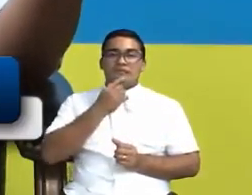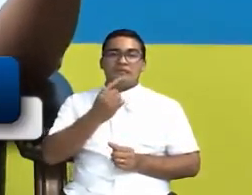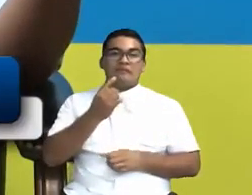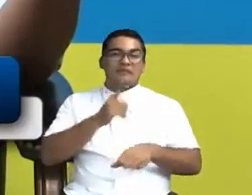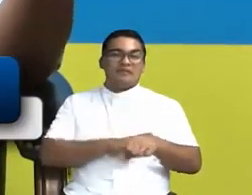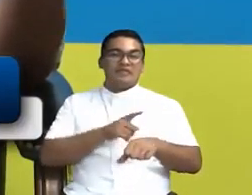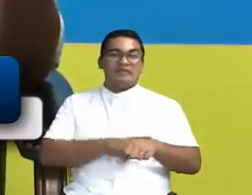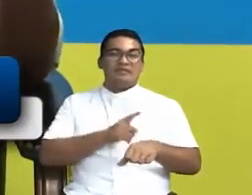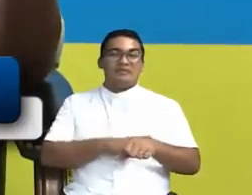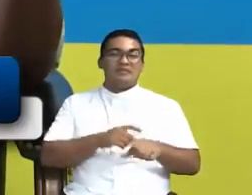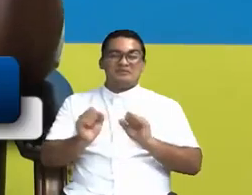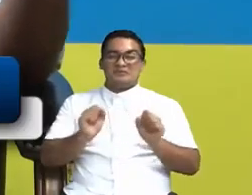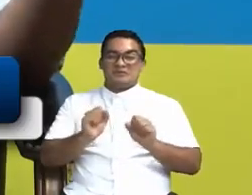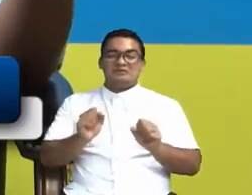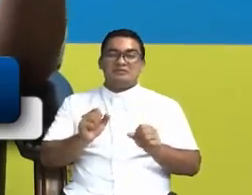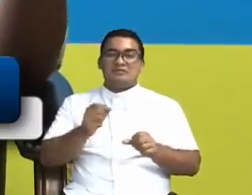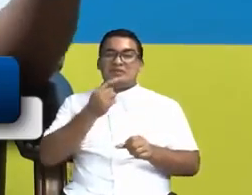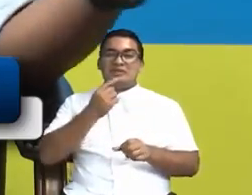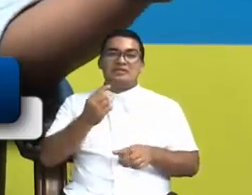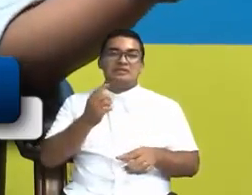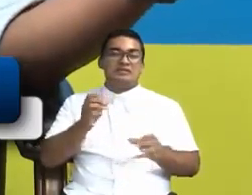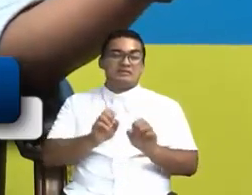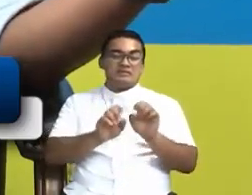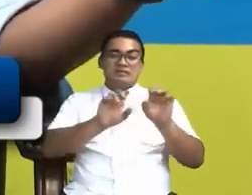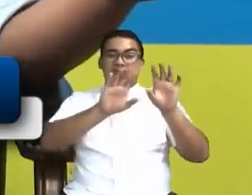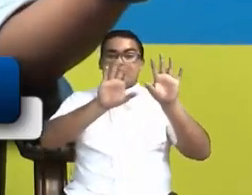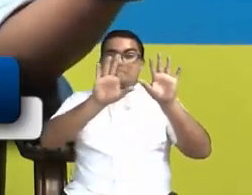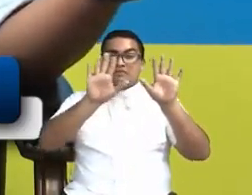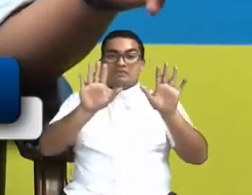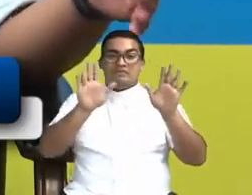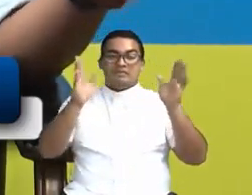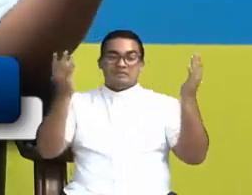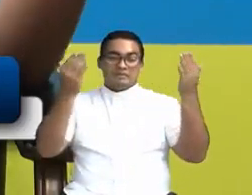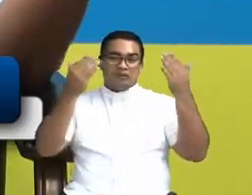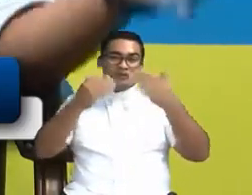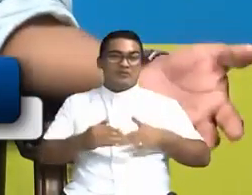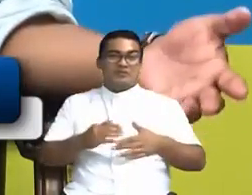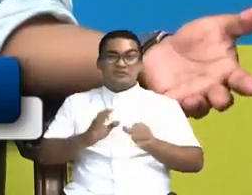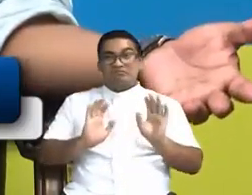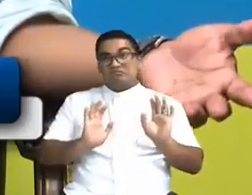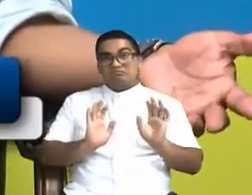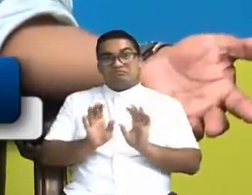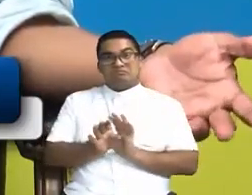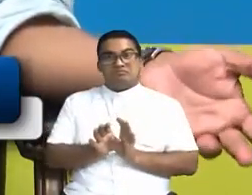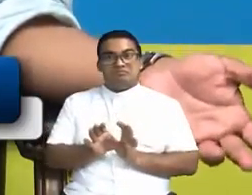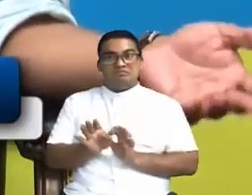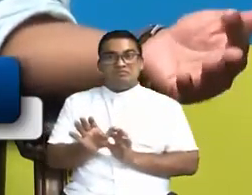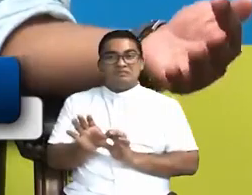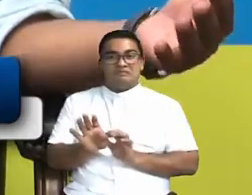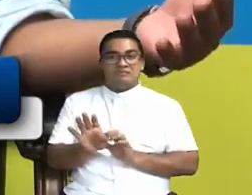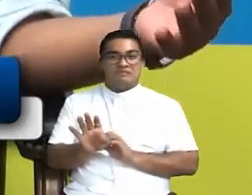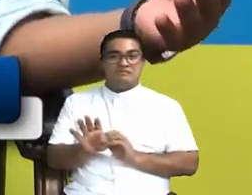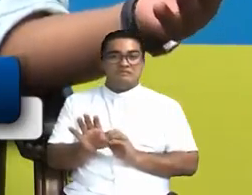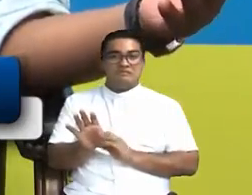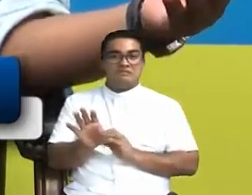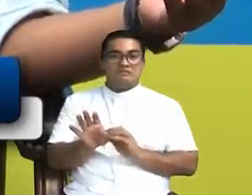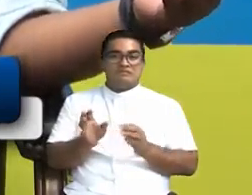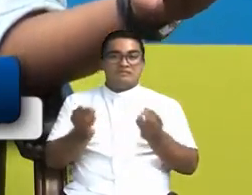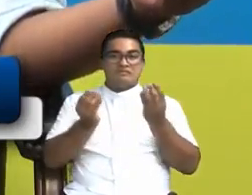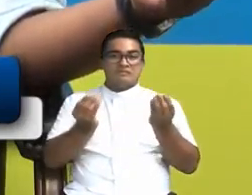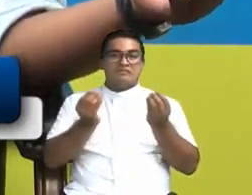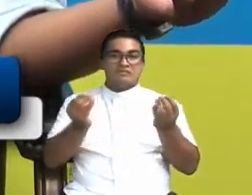tiempo. Pero por lo menos deberían de hacerlo en la mañana, después de desayunar, y en la noche antes de dormirse. Pero muchas veces, quizás